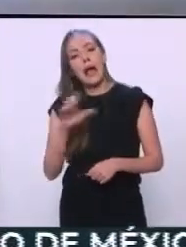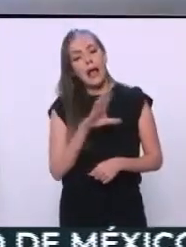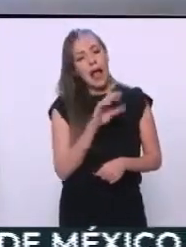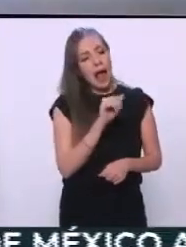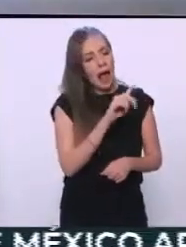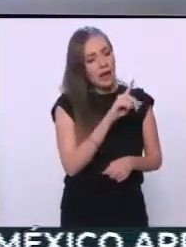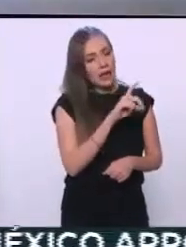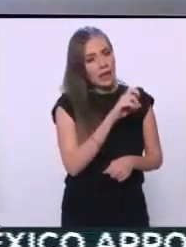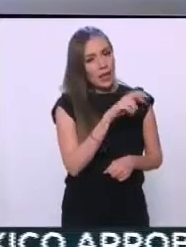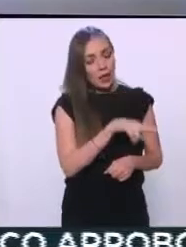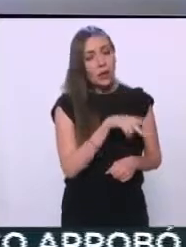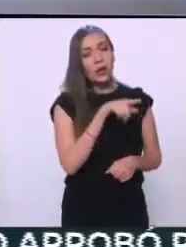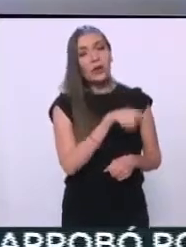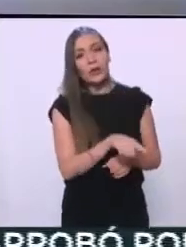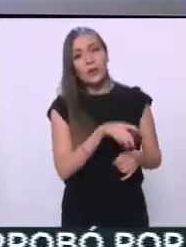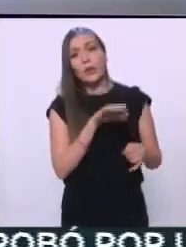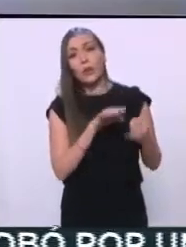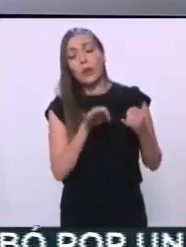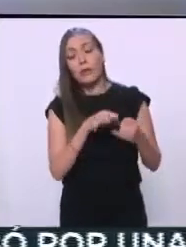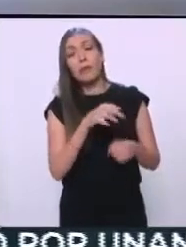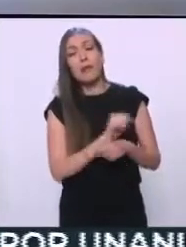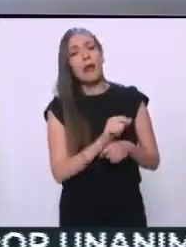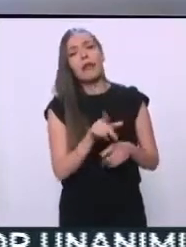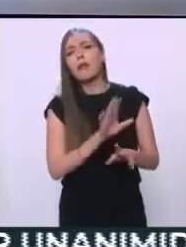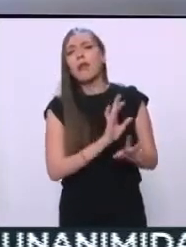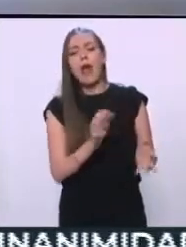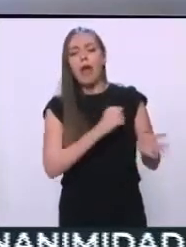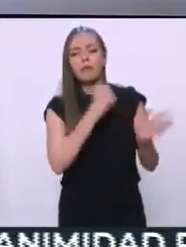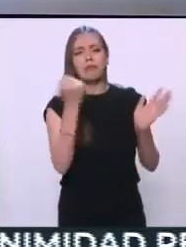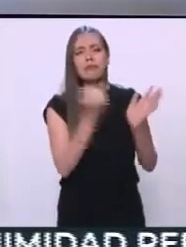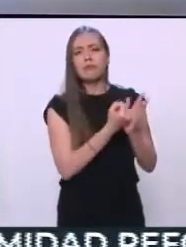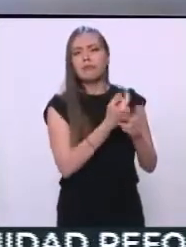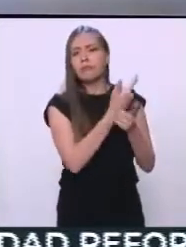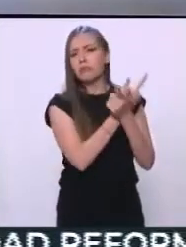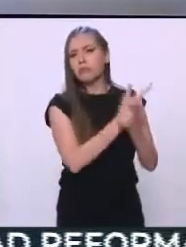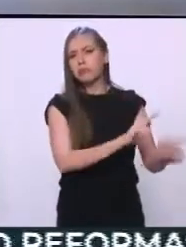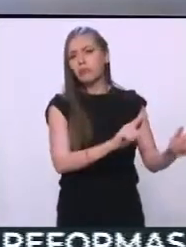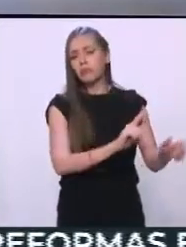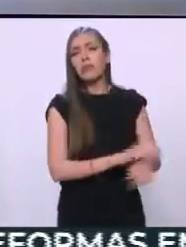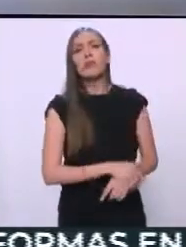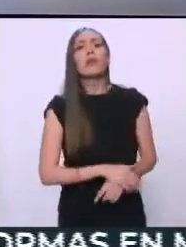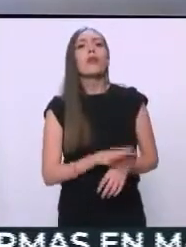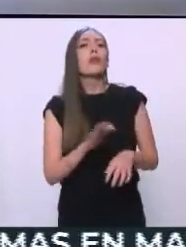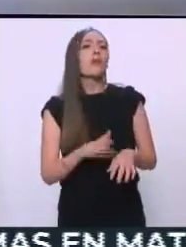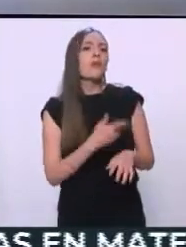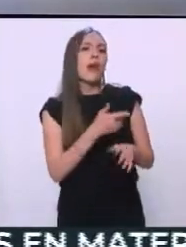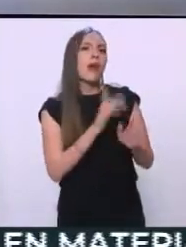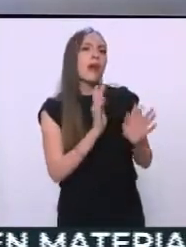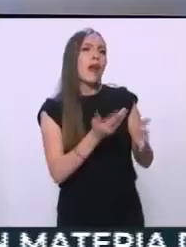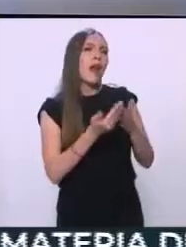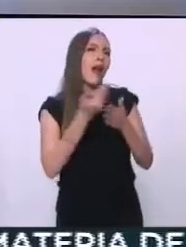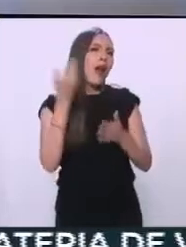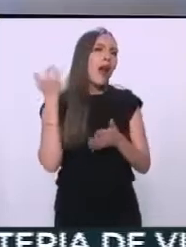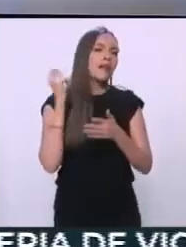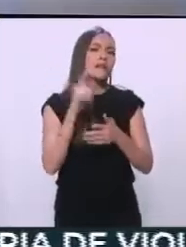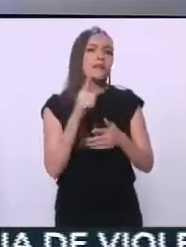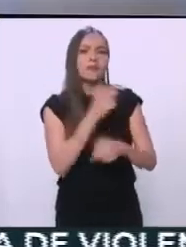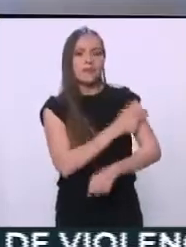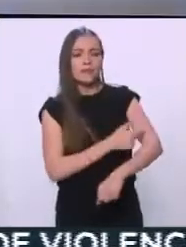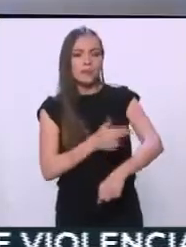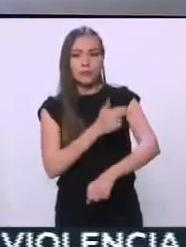últimos meses, le dieron su sello de exoneración a Javier Duarte, porque ya estaba el proceso de transición. Acordémonos que también Felipe